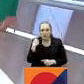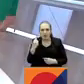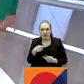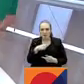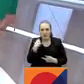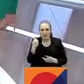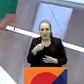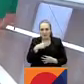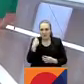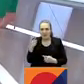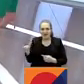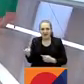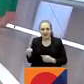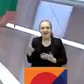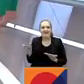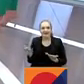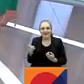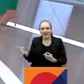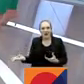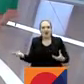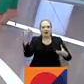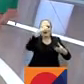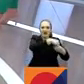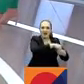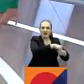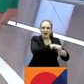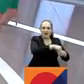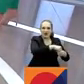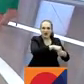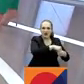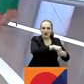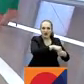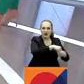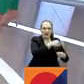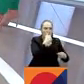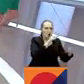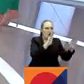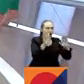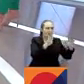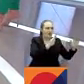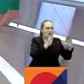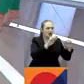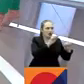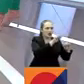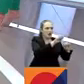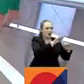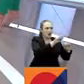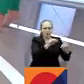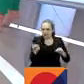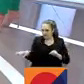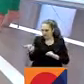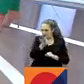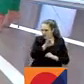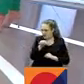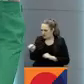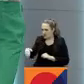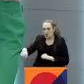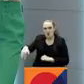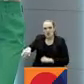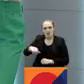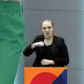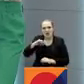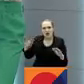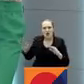y también el partido de ida de Copa Colombia. Y entonces, ¿por qué no trabajamos al interior y buscamos otro suplente? Porque sabemos que cuando hay un buen equipo,